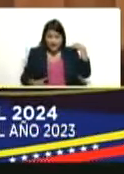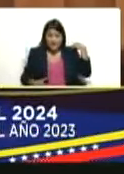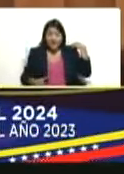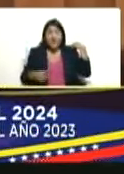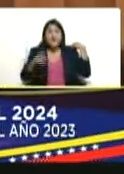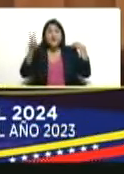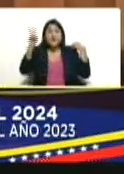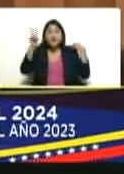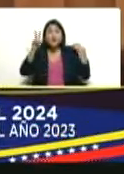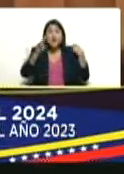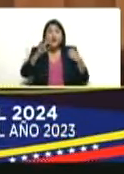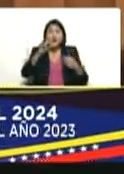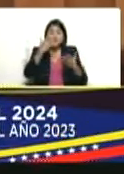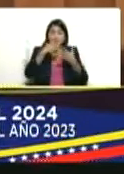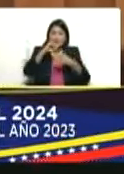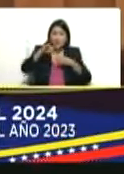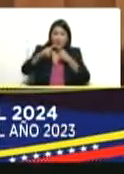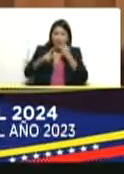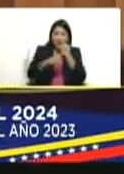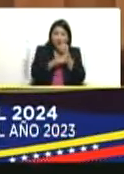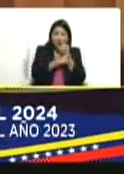Guaidó.